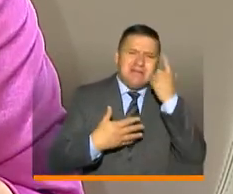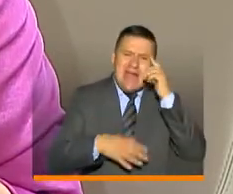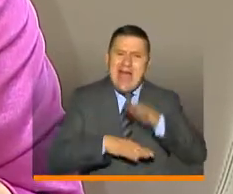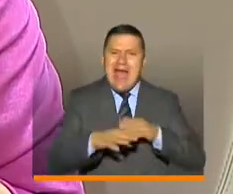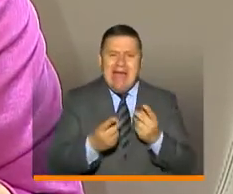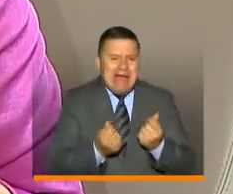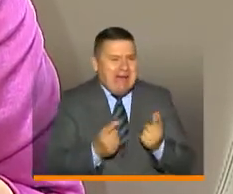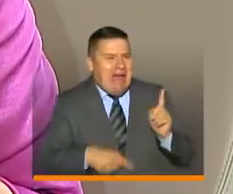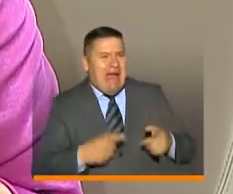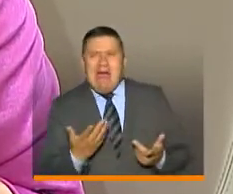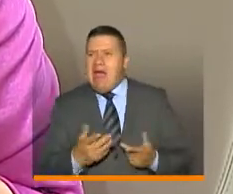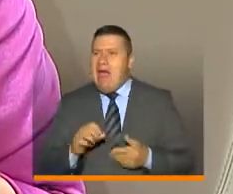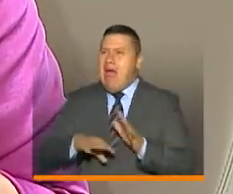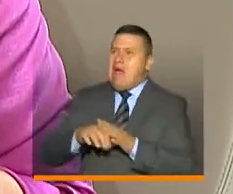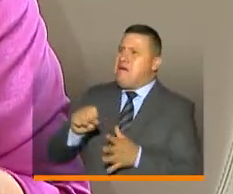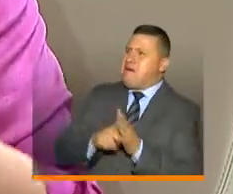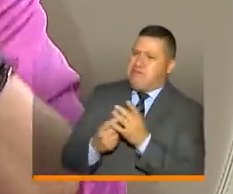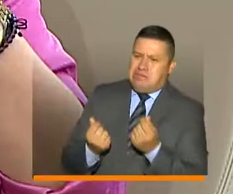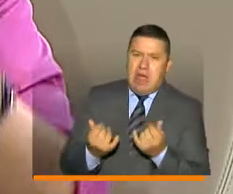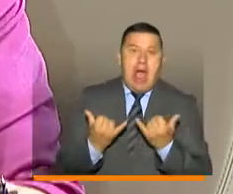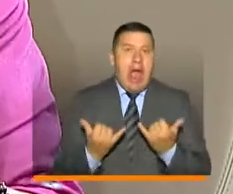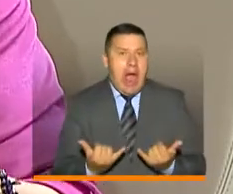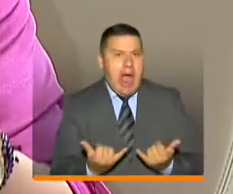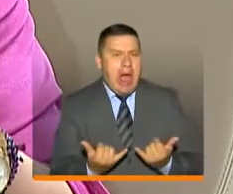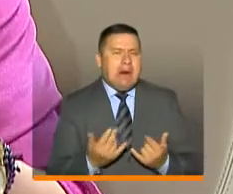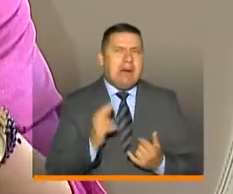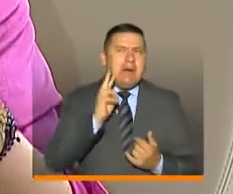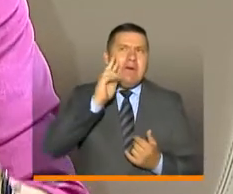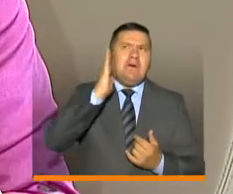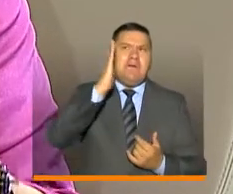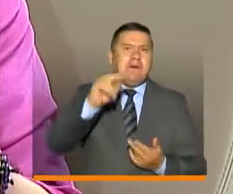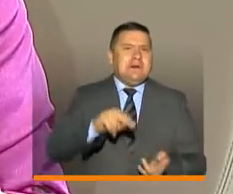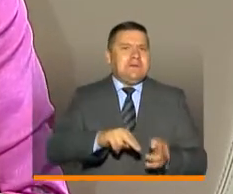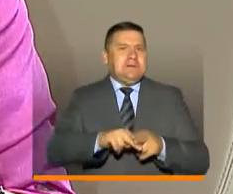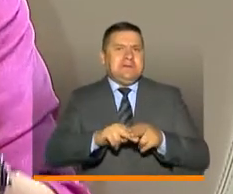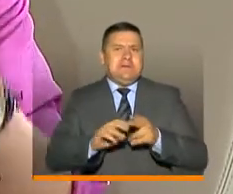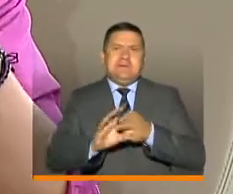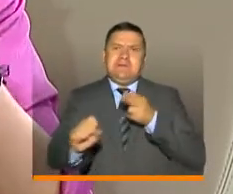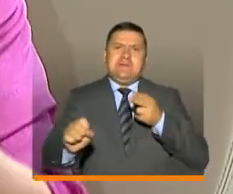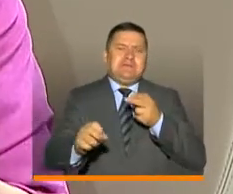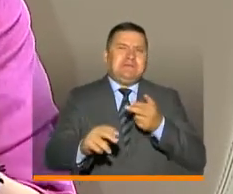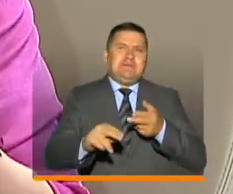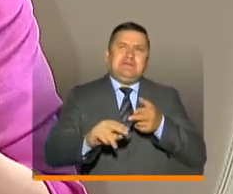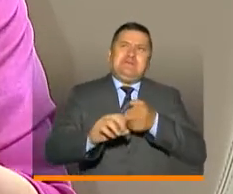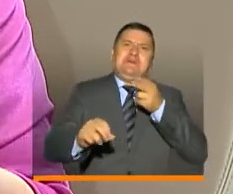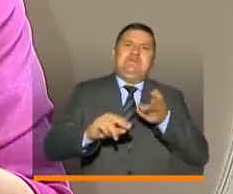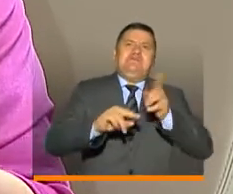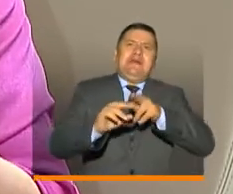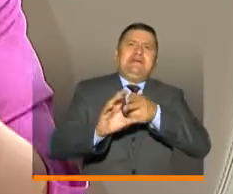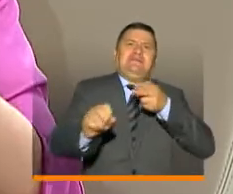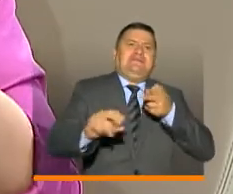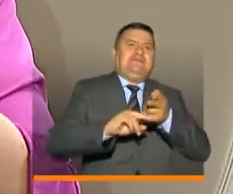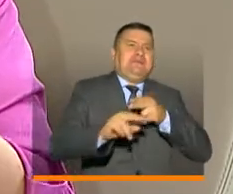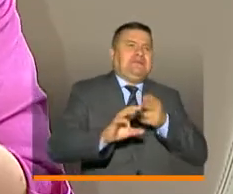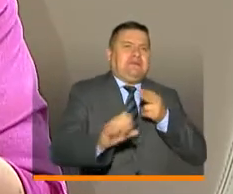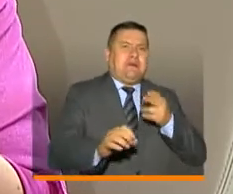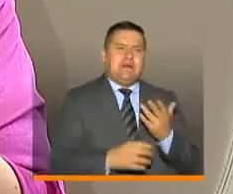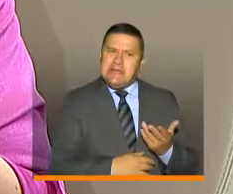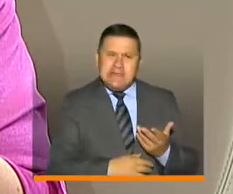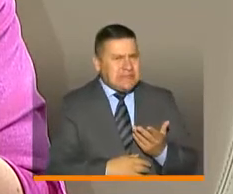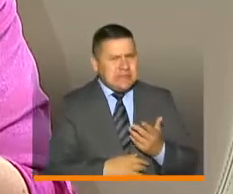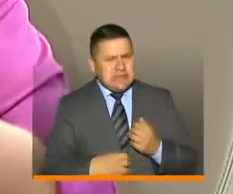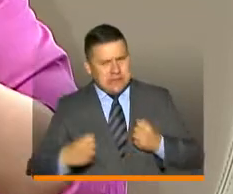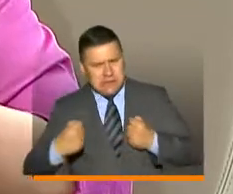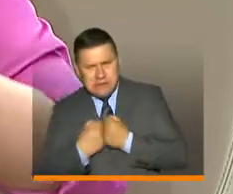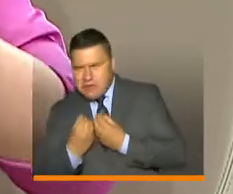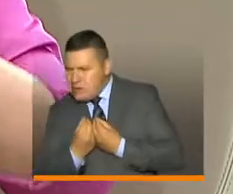afectación económica que generaba la pandemia, pues avizoraban una tasa muy alta de deserción, por fortuna, y gracias al trabajo colegiado, como les